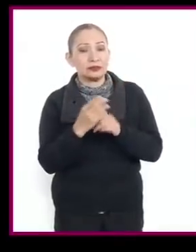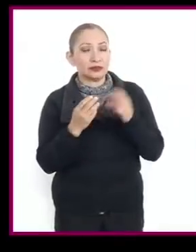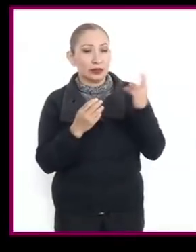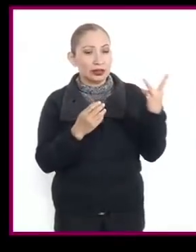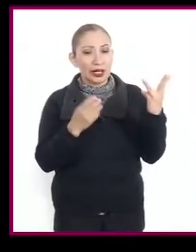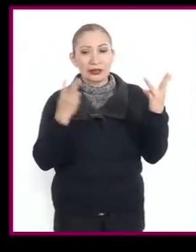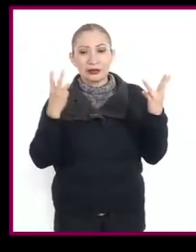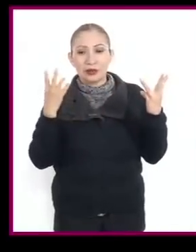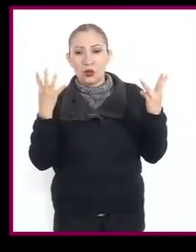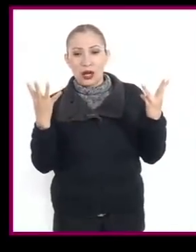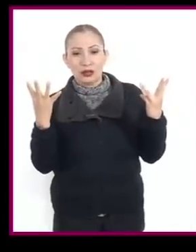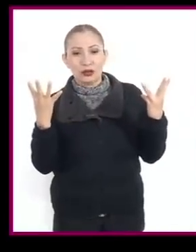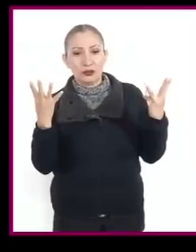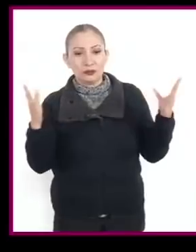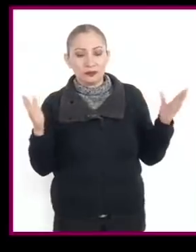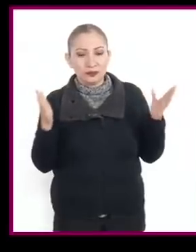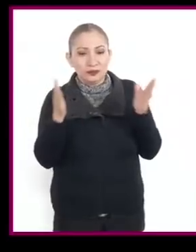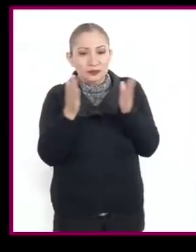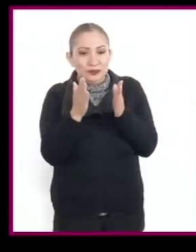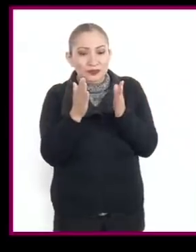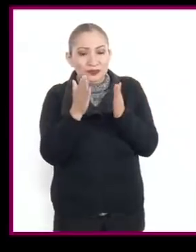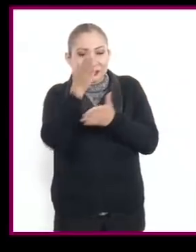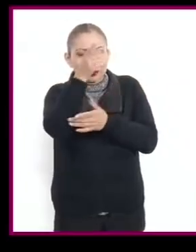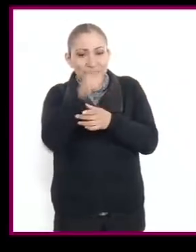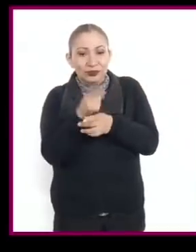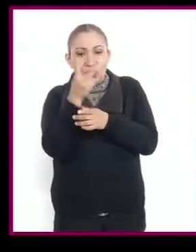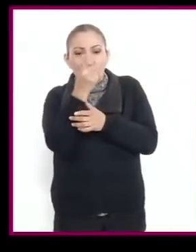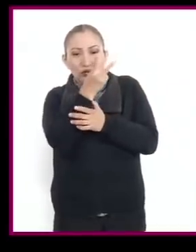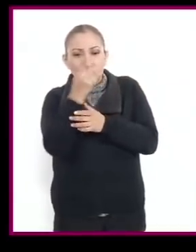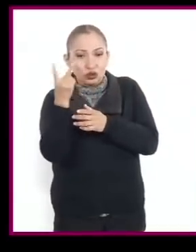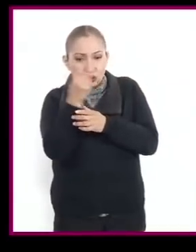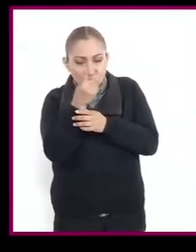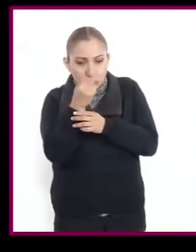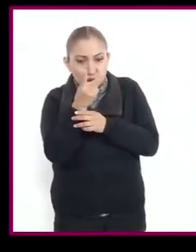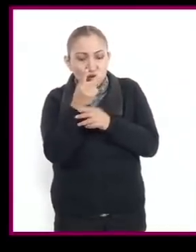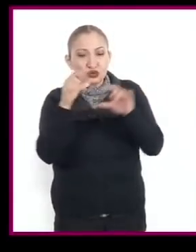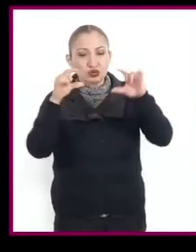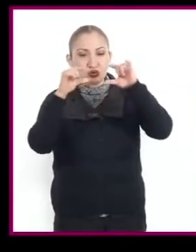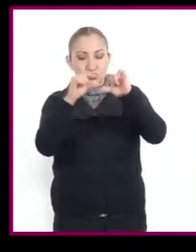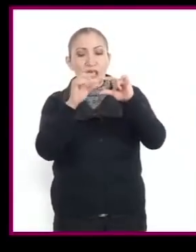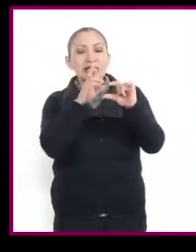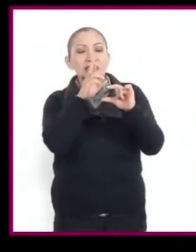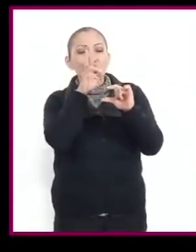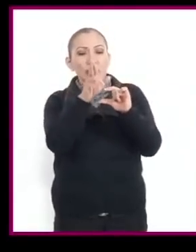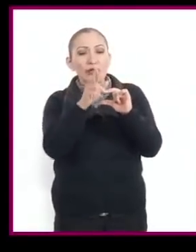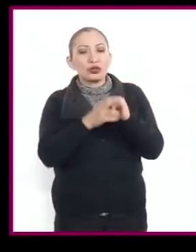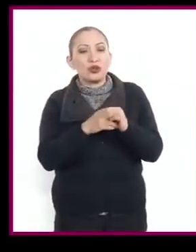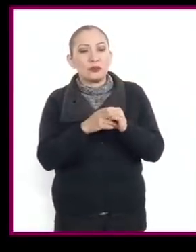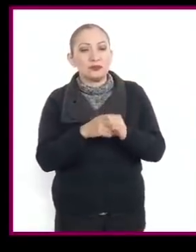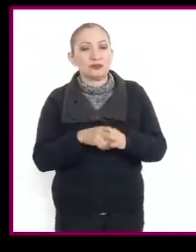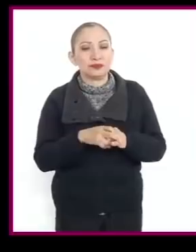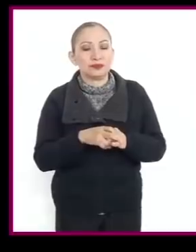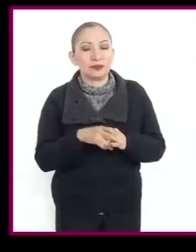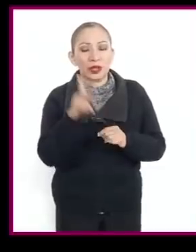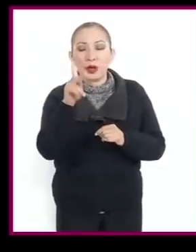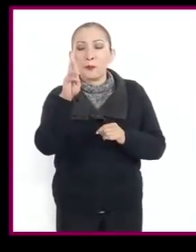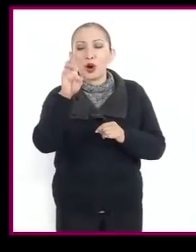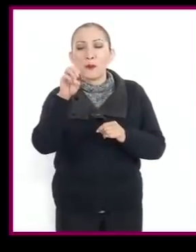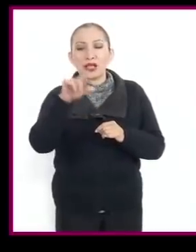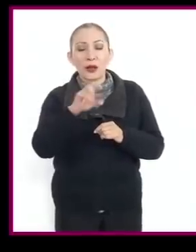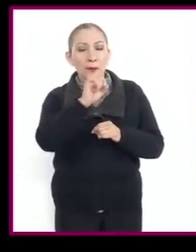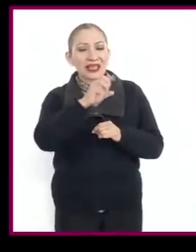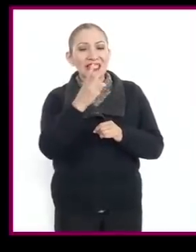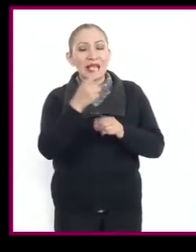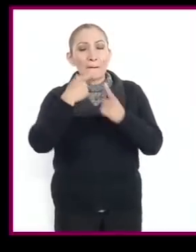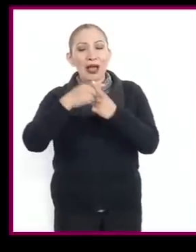3. Entonces hay que promediar estos dos números y el resultado de ese promedio es la mediana. Así que tenemos